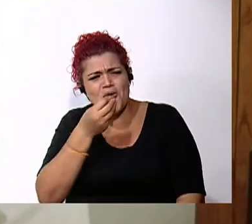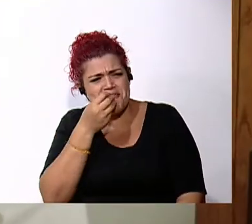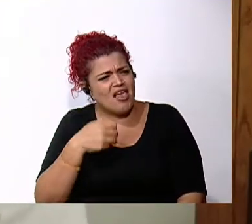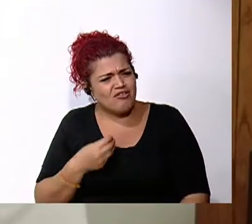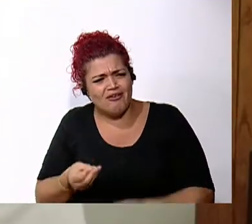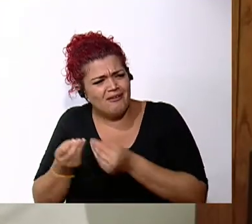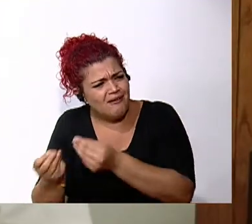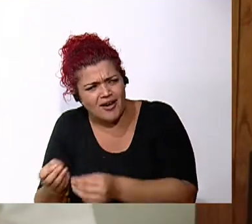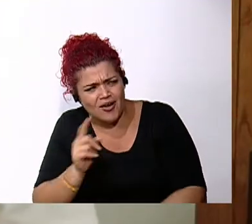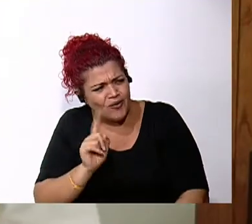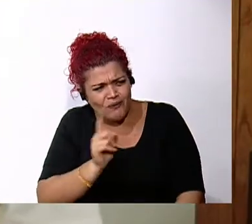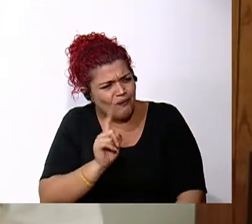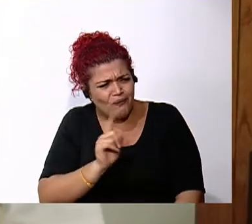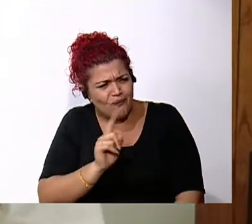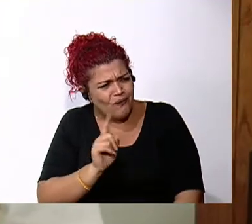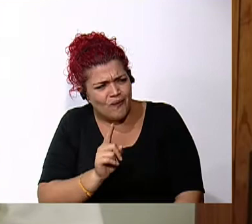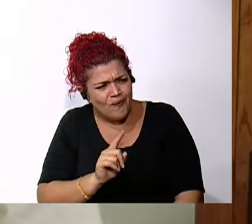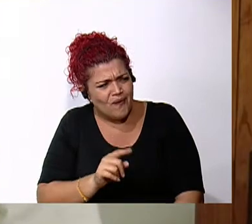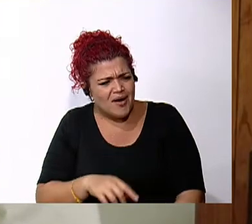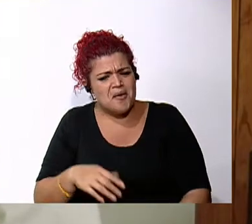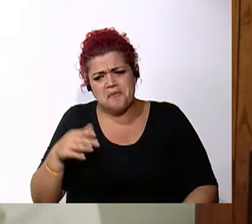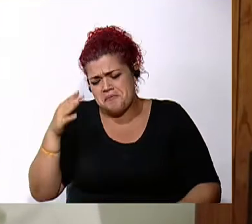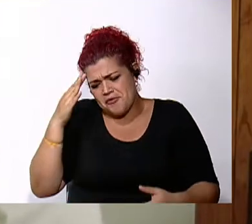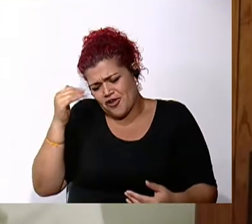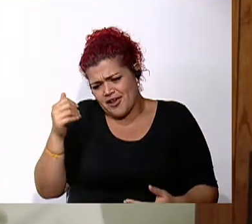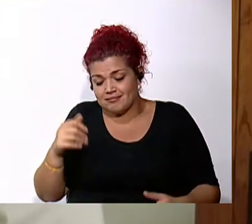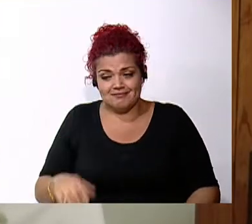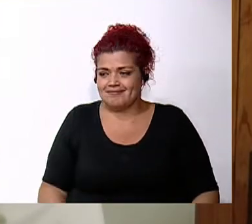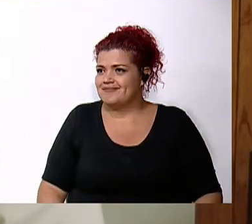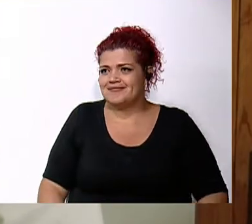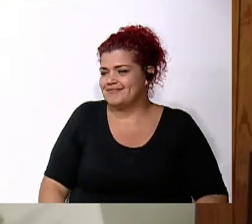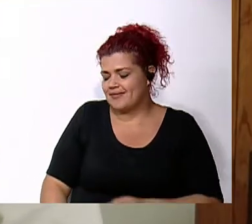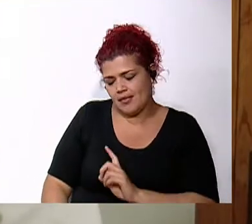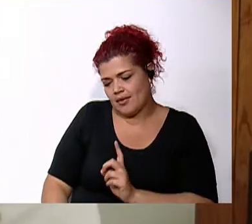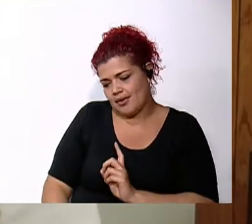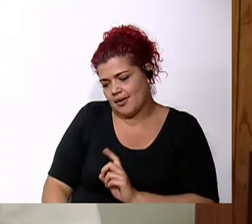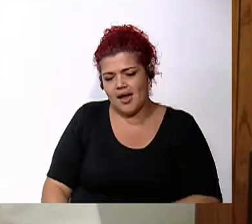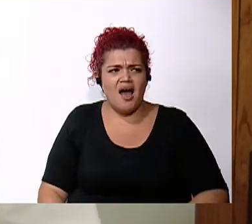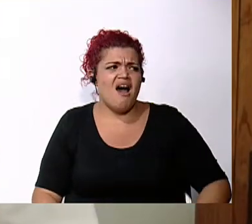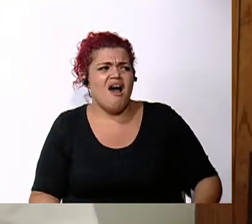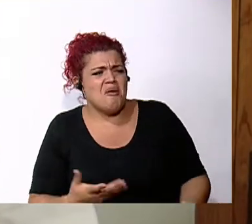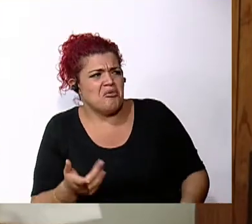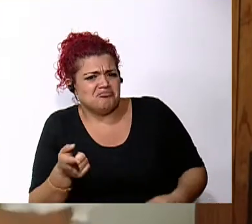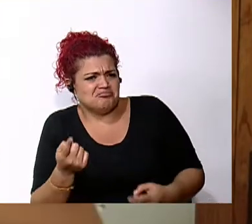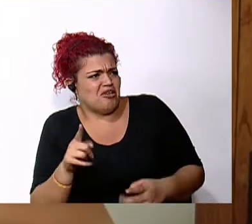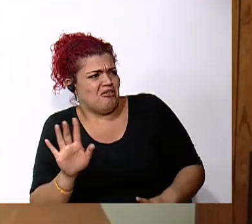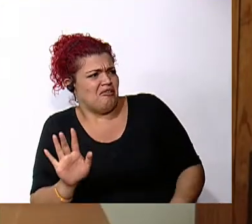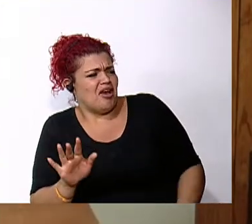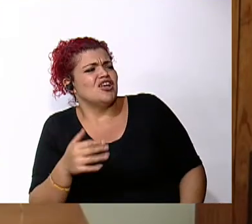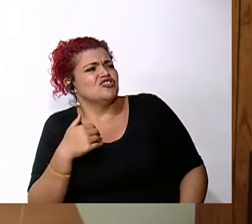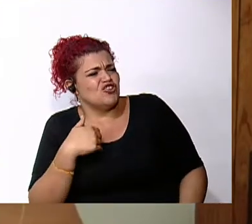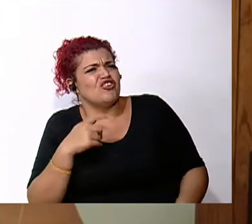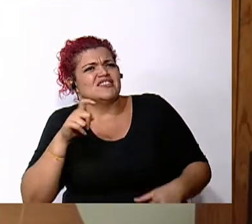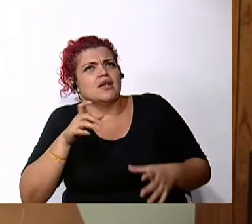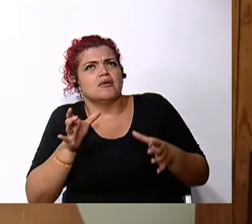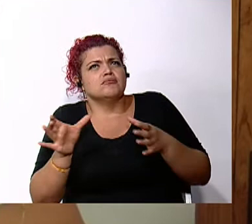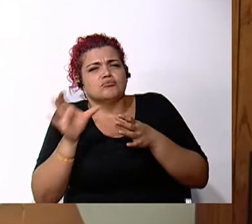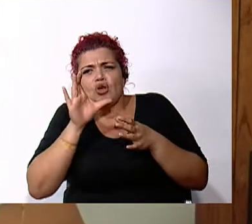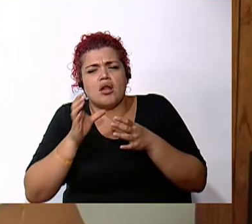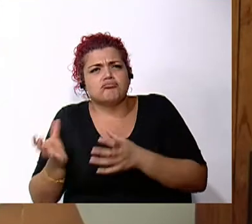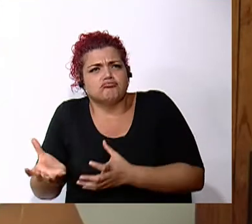dar toda esta comida, ¿sí? Porque que no se la va a comer, no le sirve de nada. Lo que tengo que hacer es